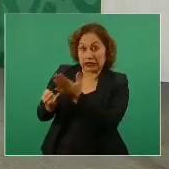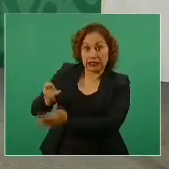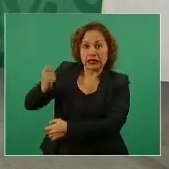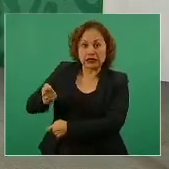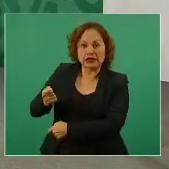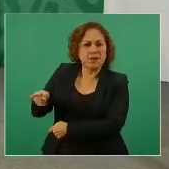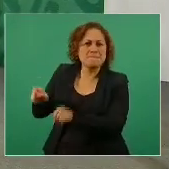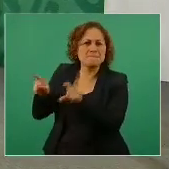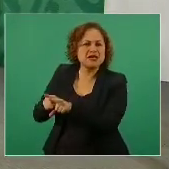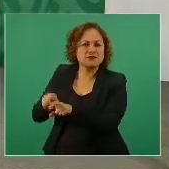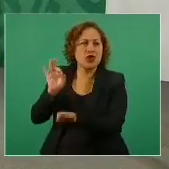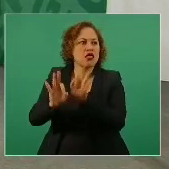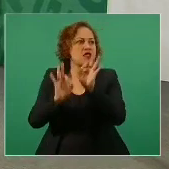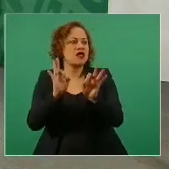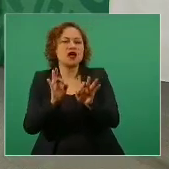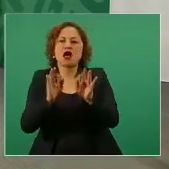ese propósito